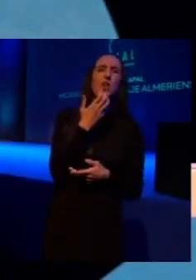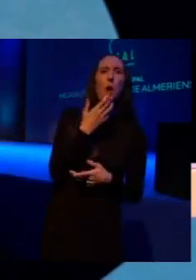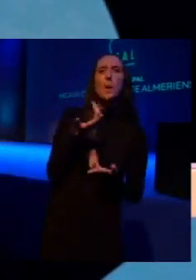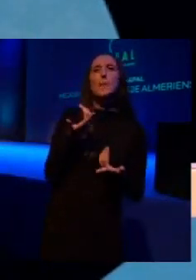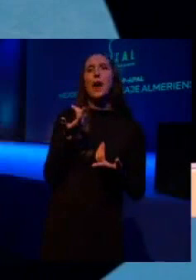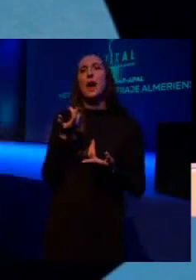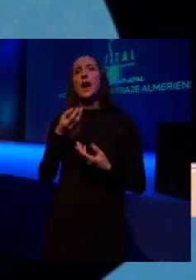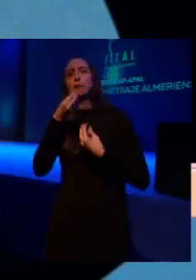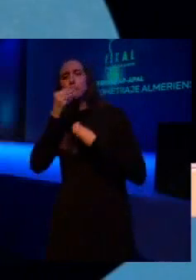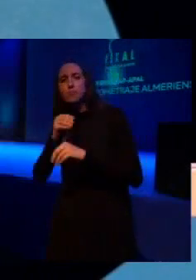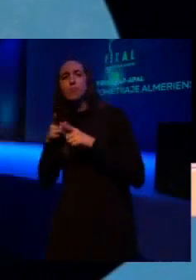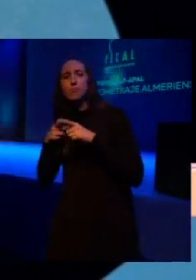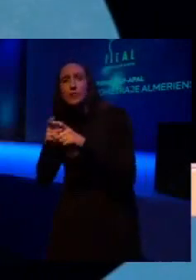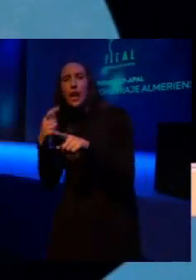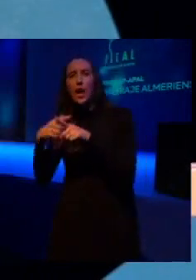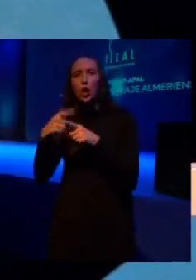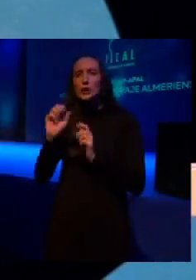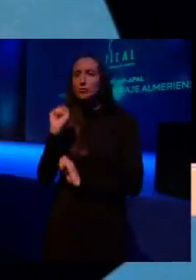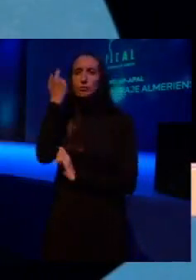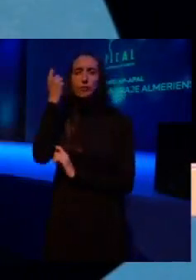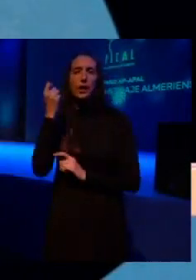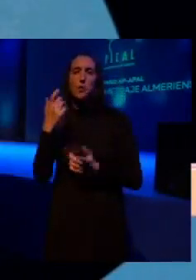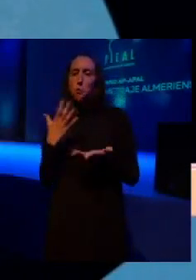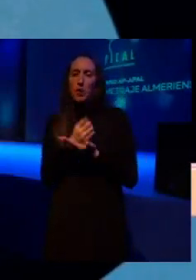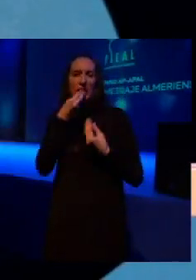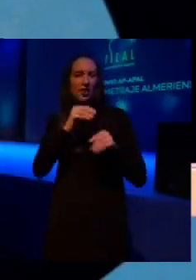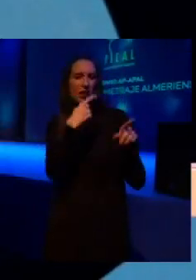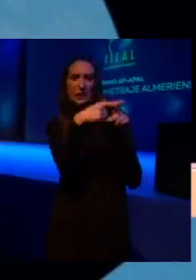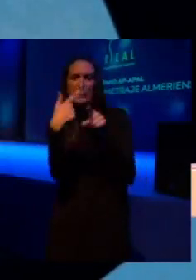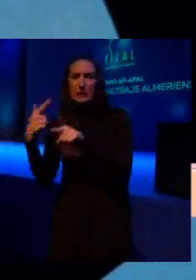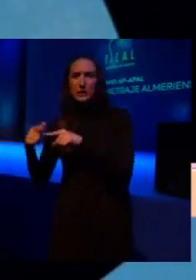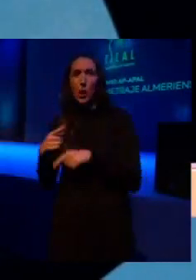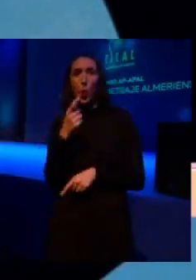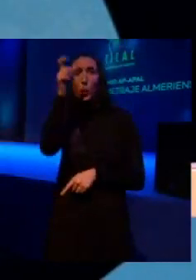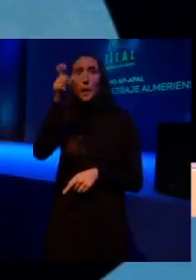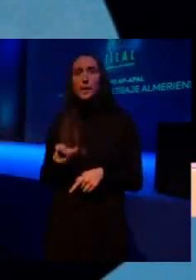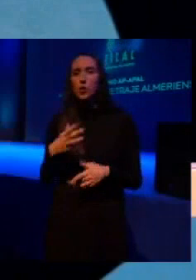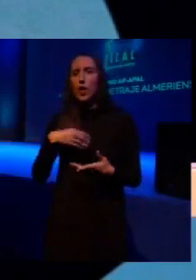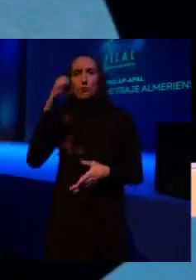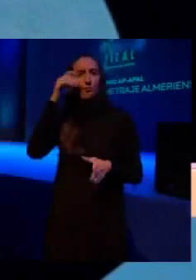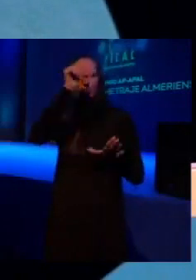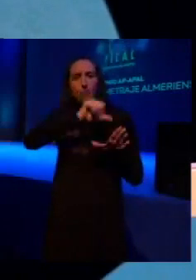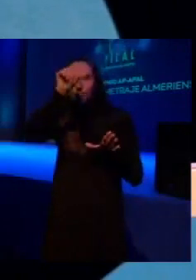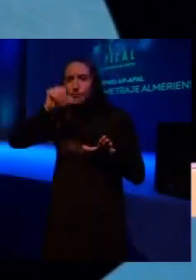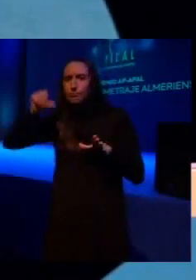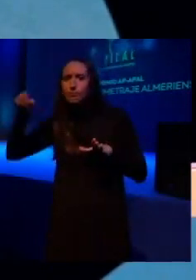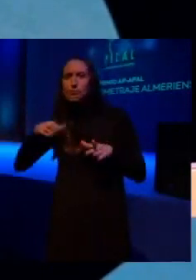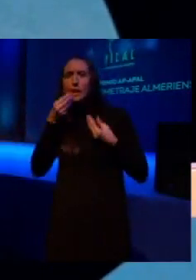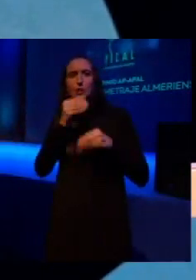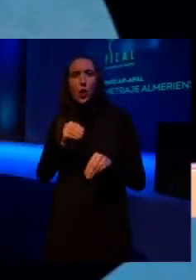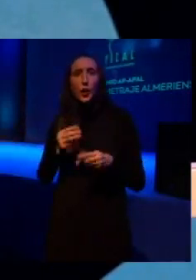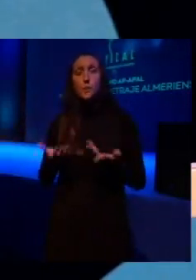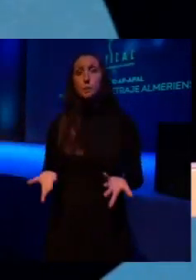épica de un drama de lucha y superación hay un montón de posibles historias y una persona se pasa la vida escuchando y observando esas